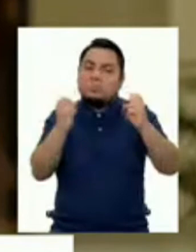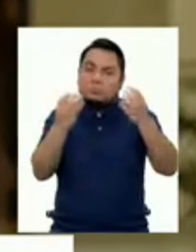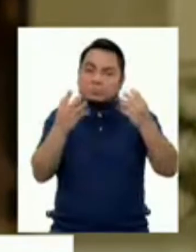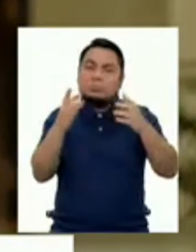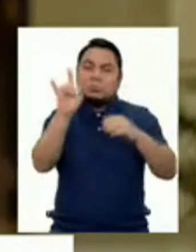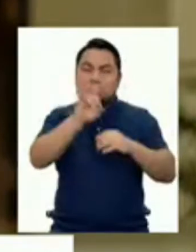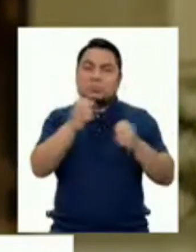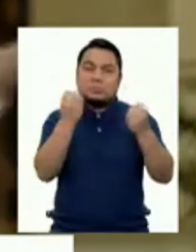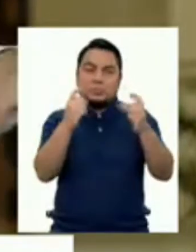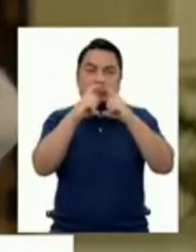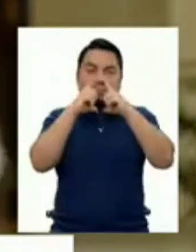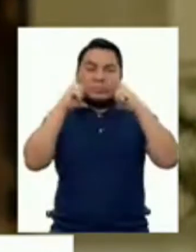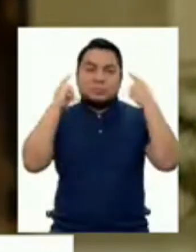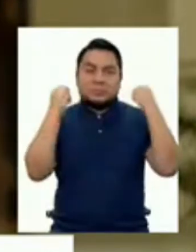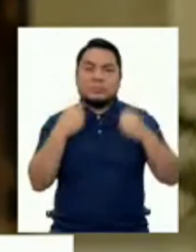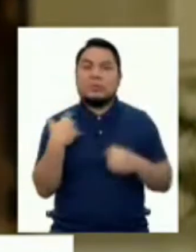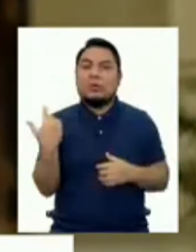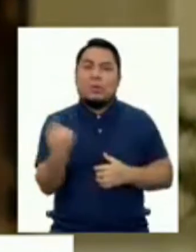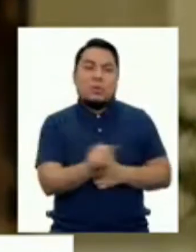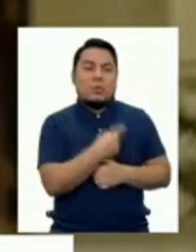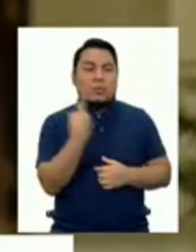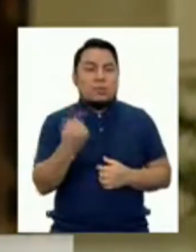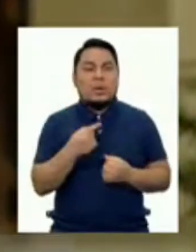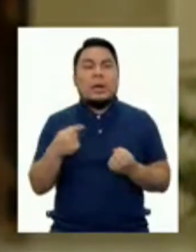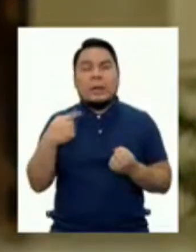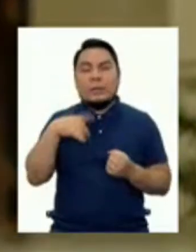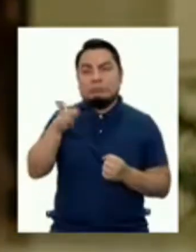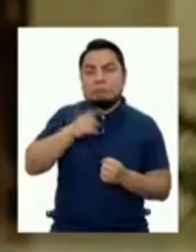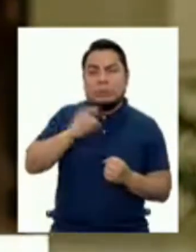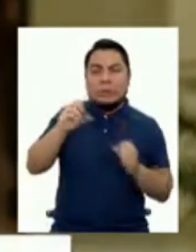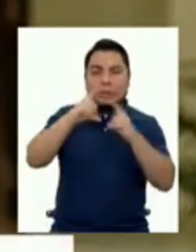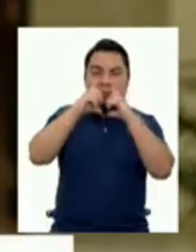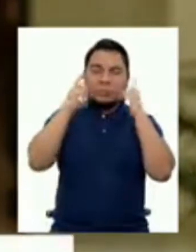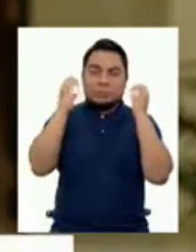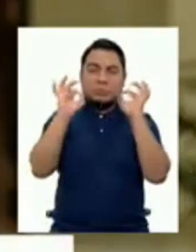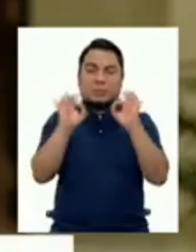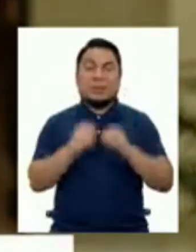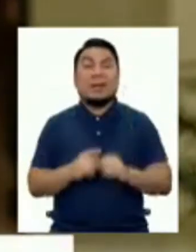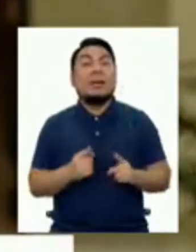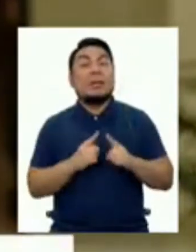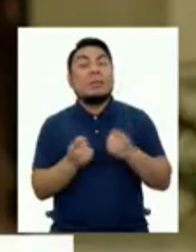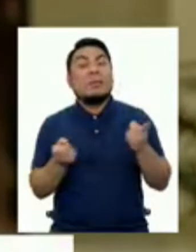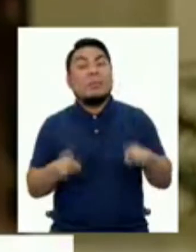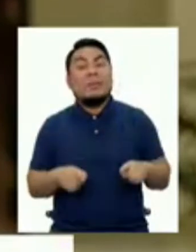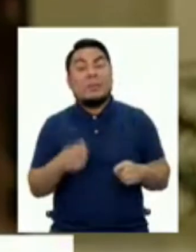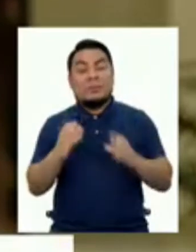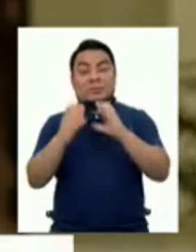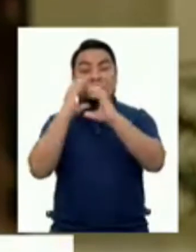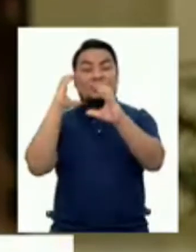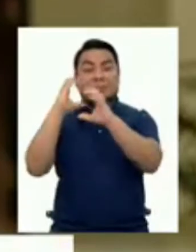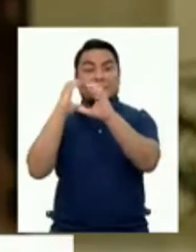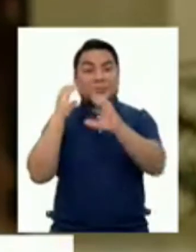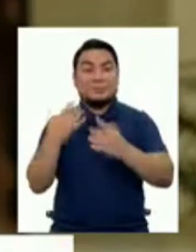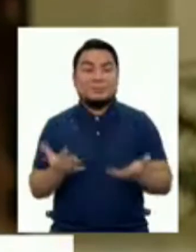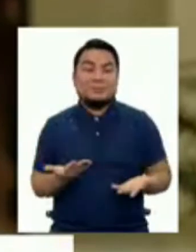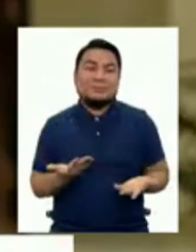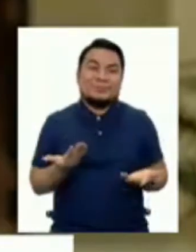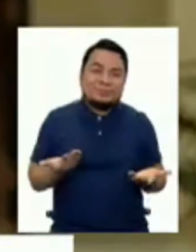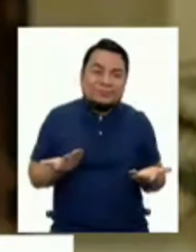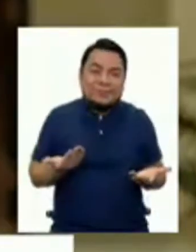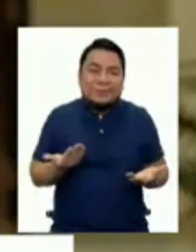suficiente casi en todas las circunstancias. Pero cuando estemos en un transporte público, como vamos a